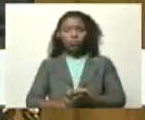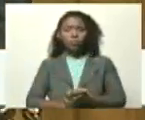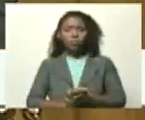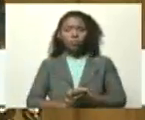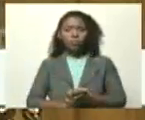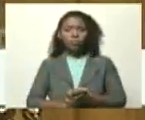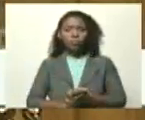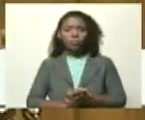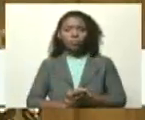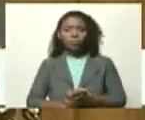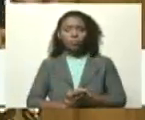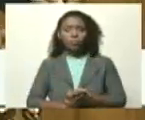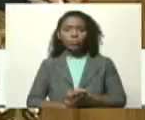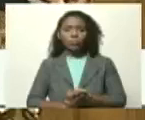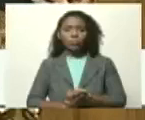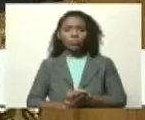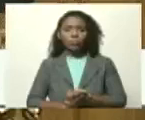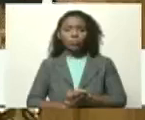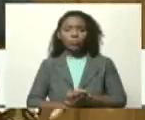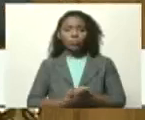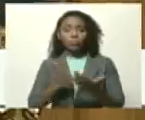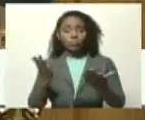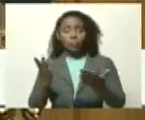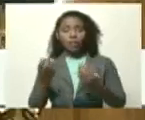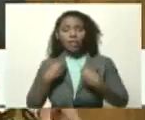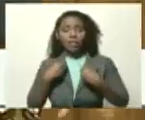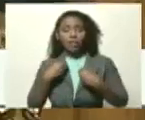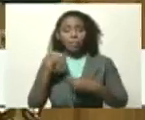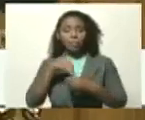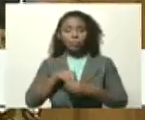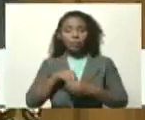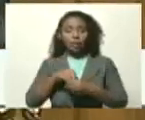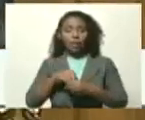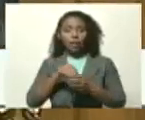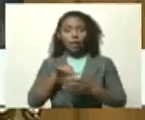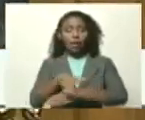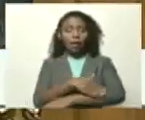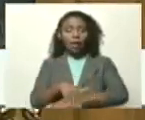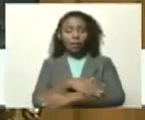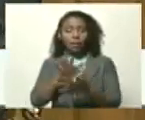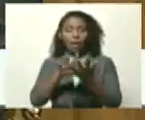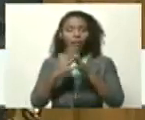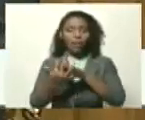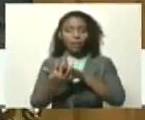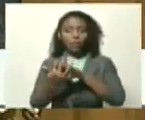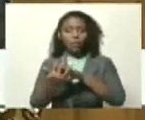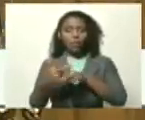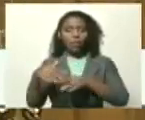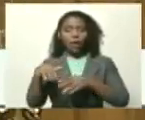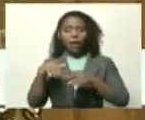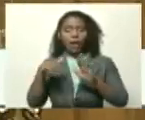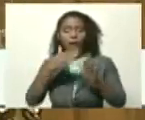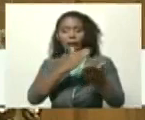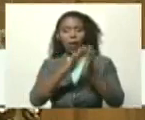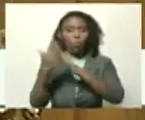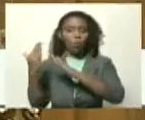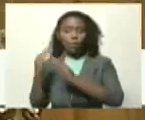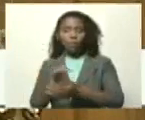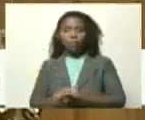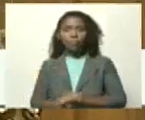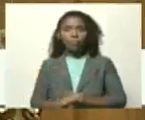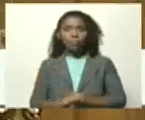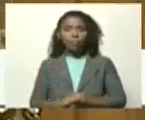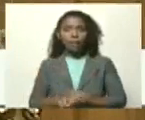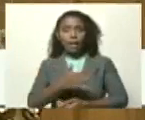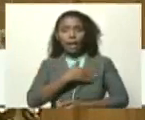tesón? Son quienes viven en el barrio, quienes viven en la calle, quienes viven en la urbanización.